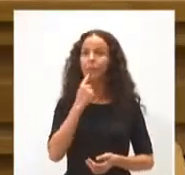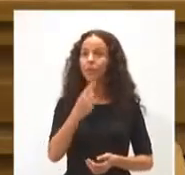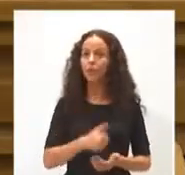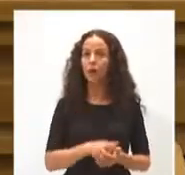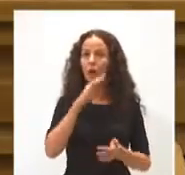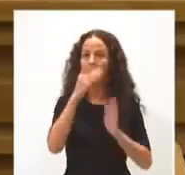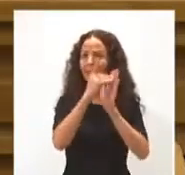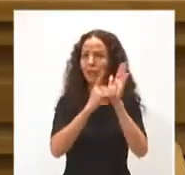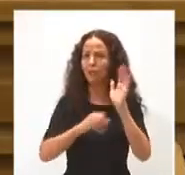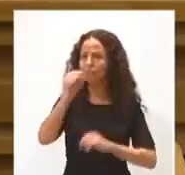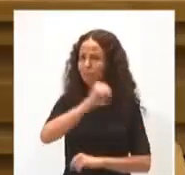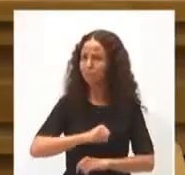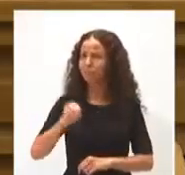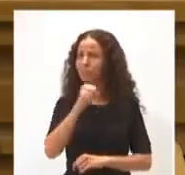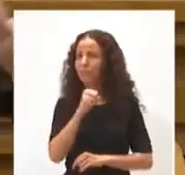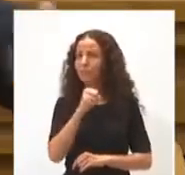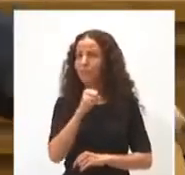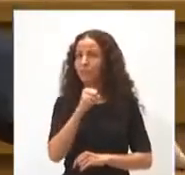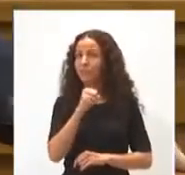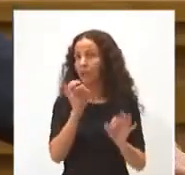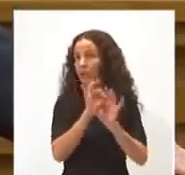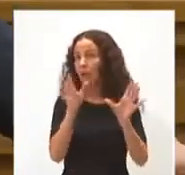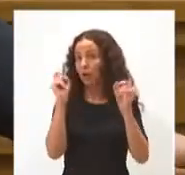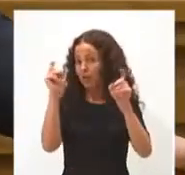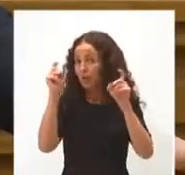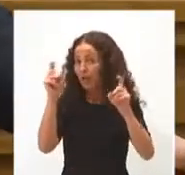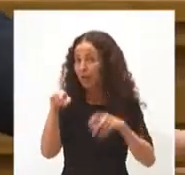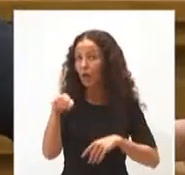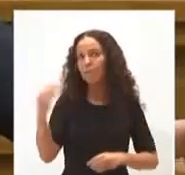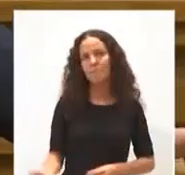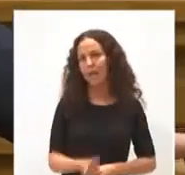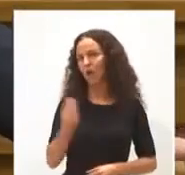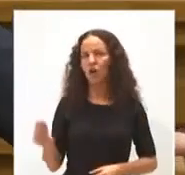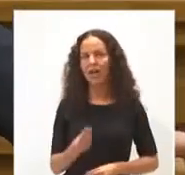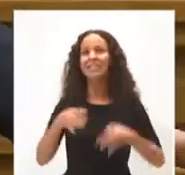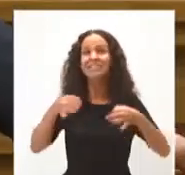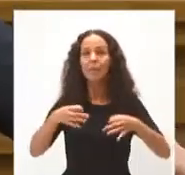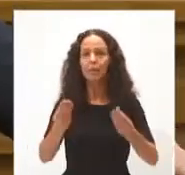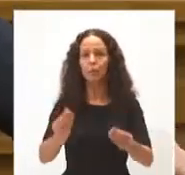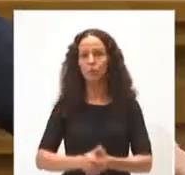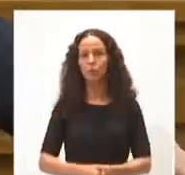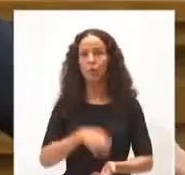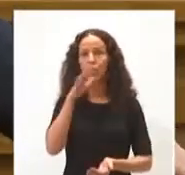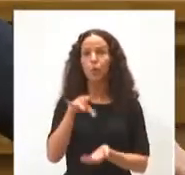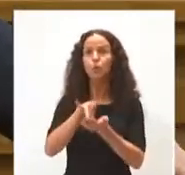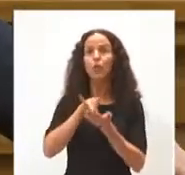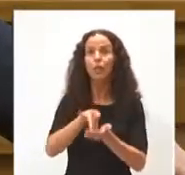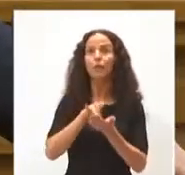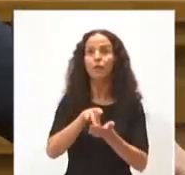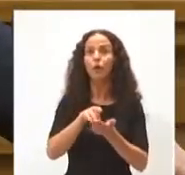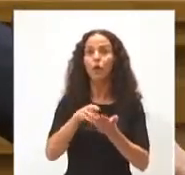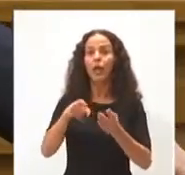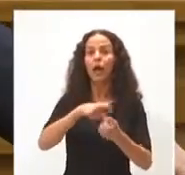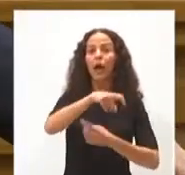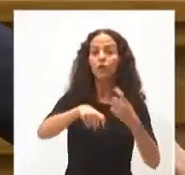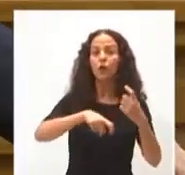unos datos extraordinarios aunque evidentemente en sanidad en educación hay que mejorar siempre mucho mucho porque además es un servicio que no se mide en un año se mide